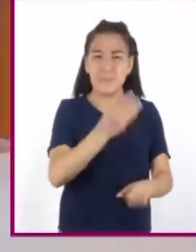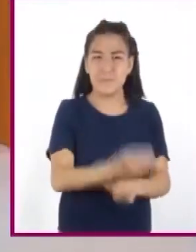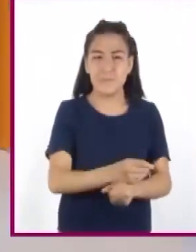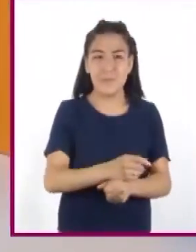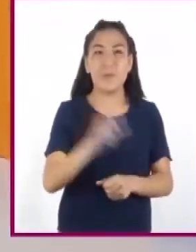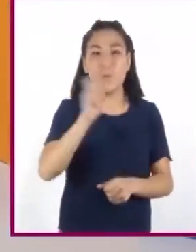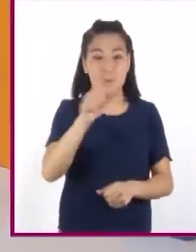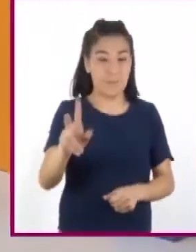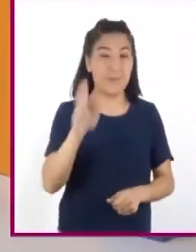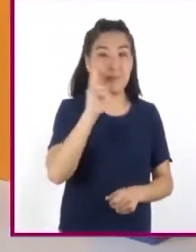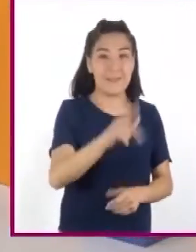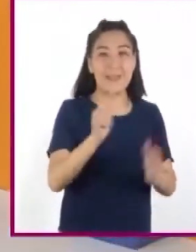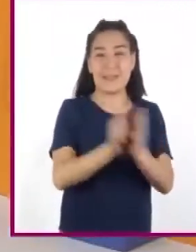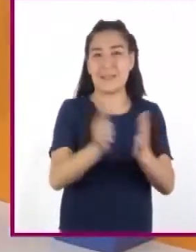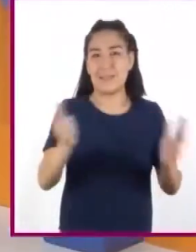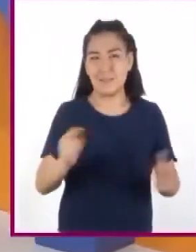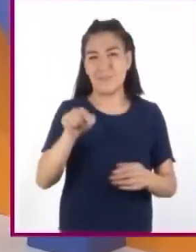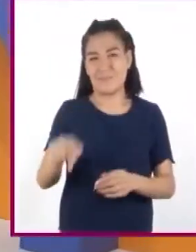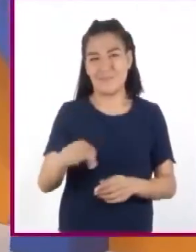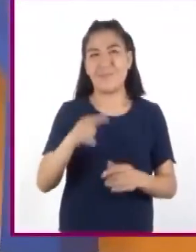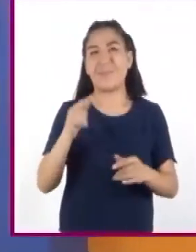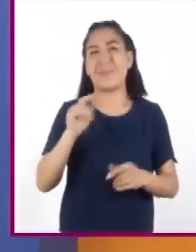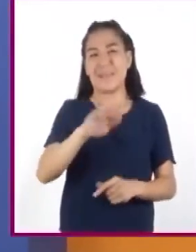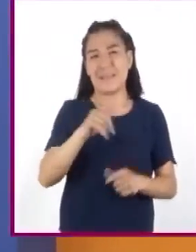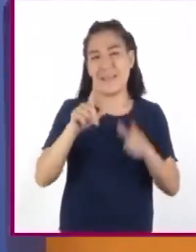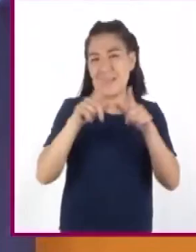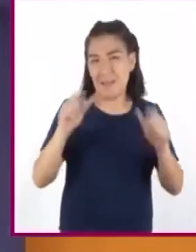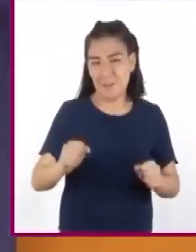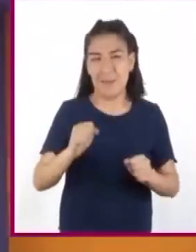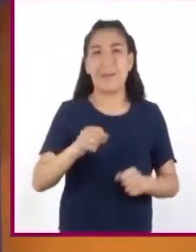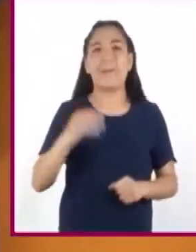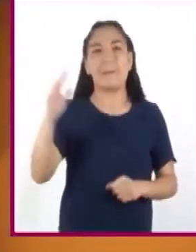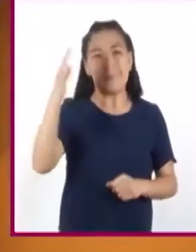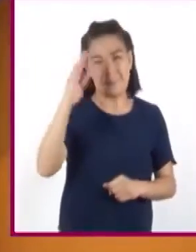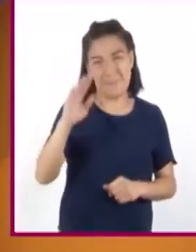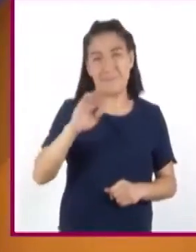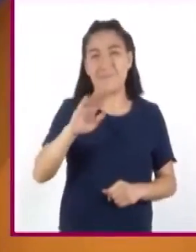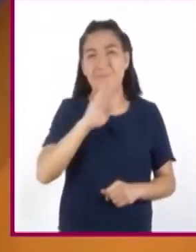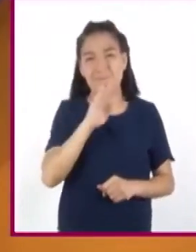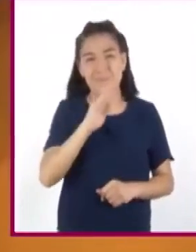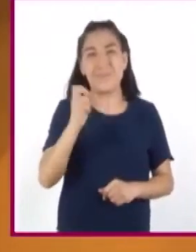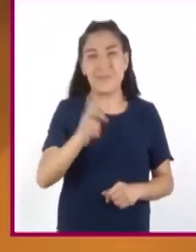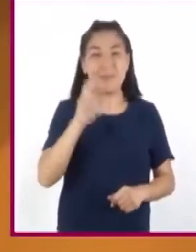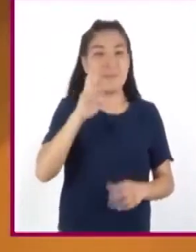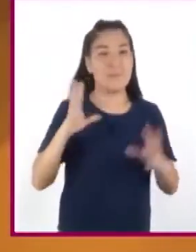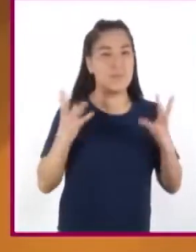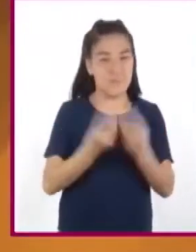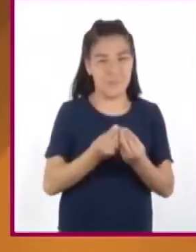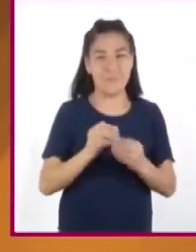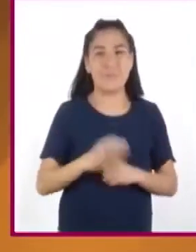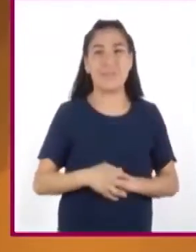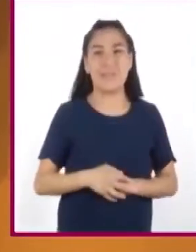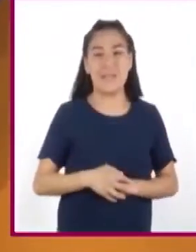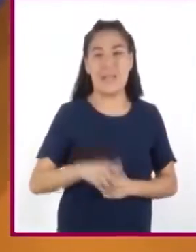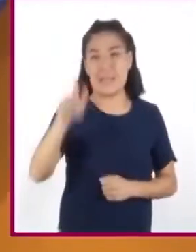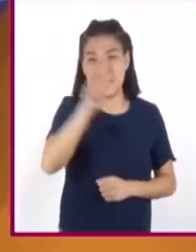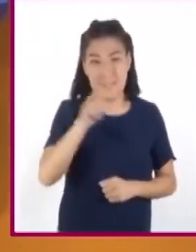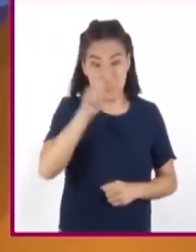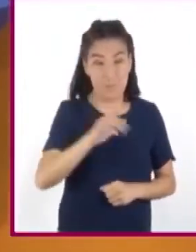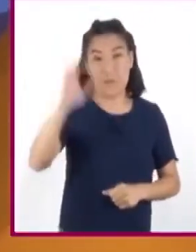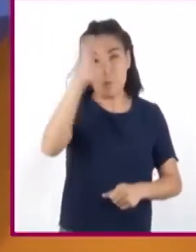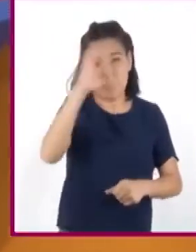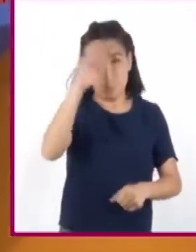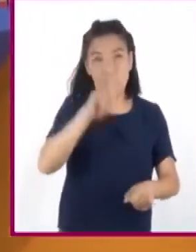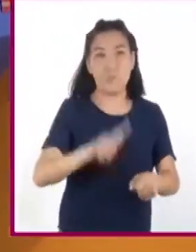momento de consultar su libro de texto y revisar sus apuntes. ¡Vamos juntos! El lenguaje y la